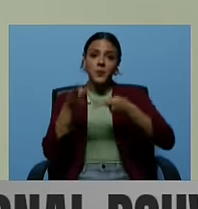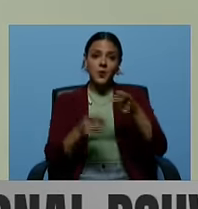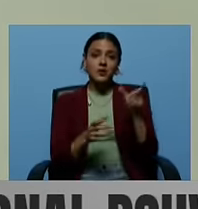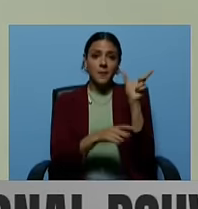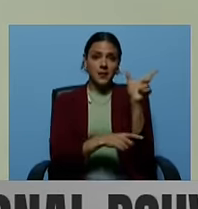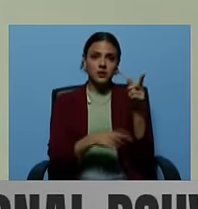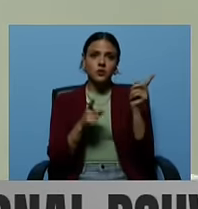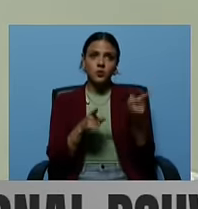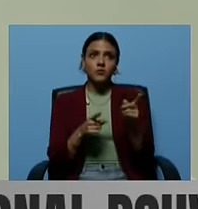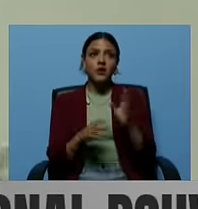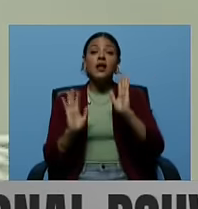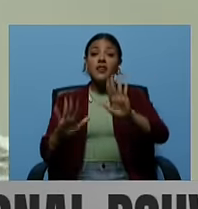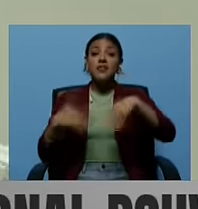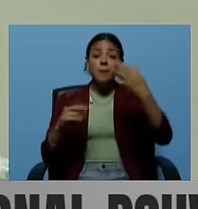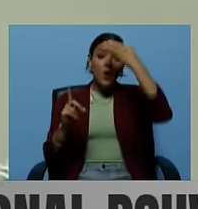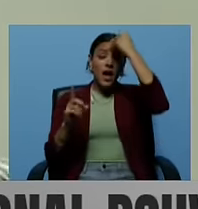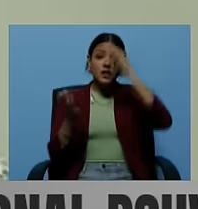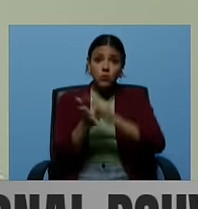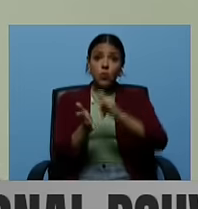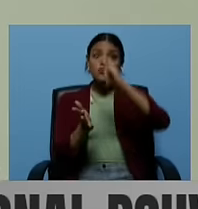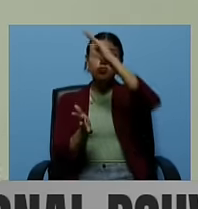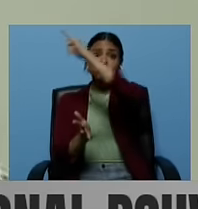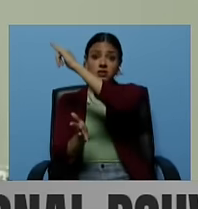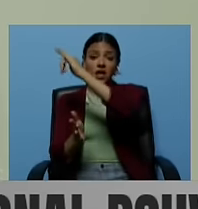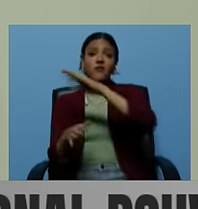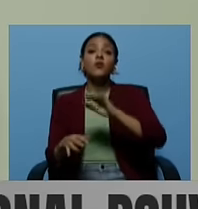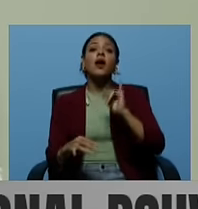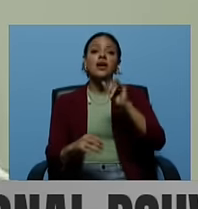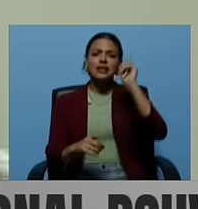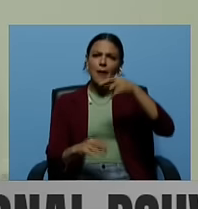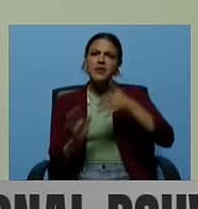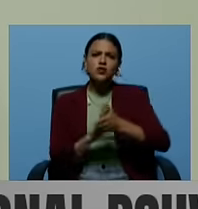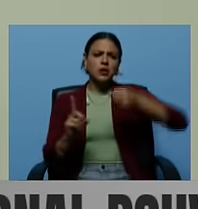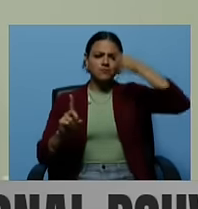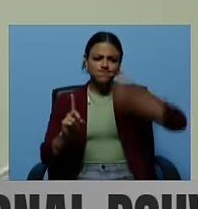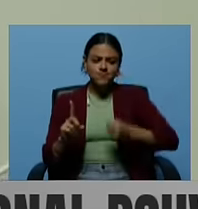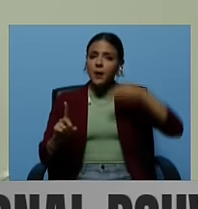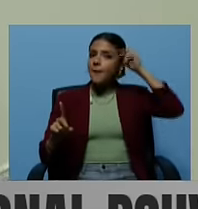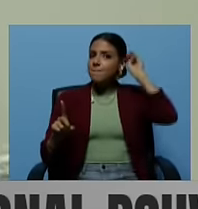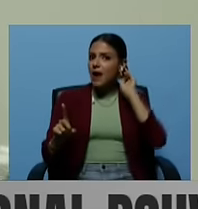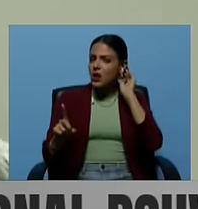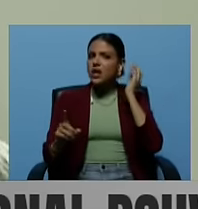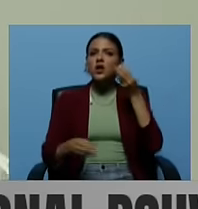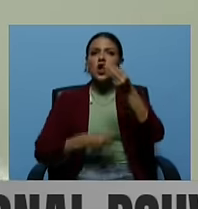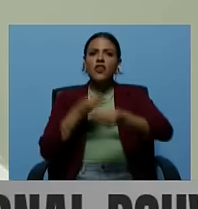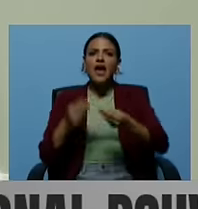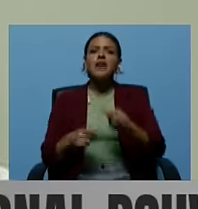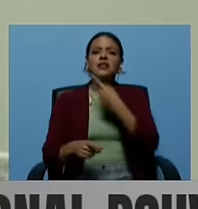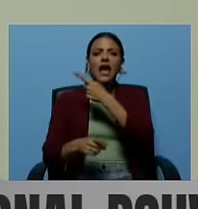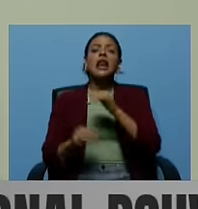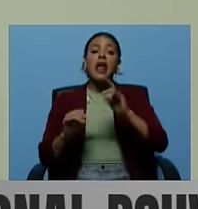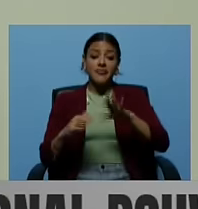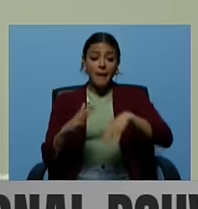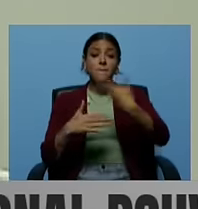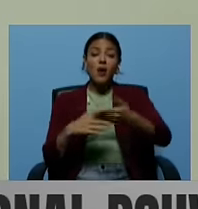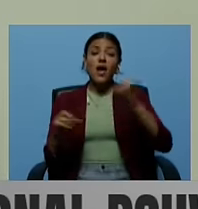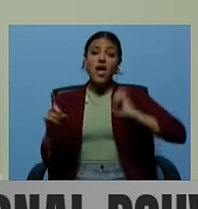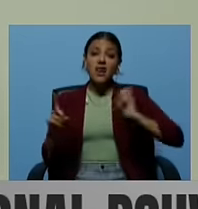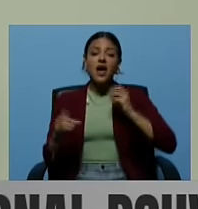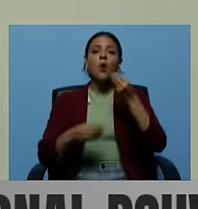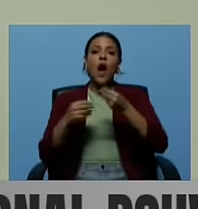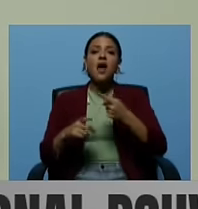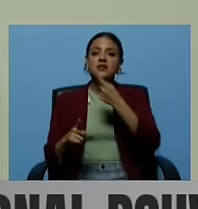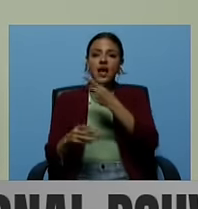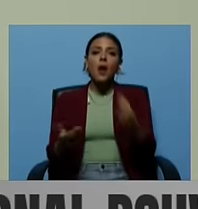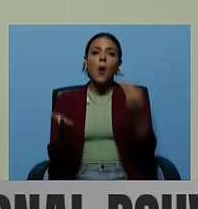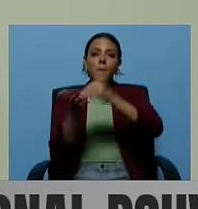de la salida de Edmundo González del país y de la insistencia de María Corina Machado de juramentarlo como presidente, ¿considera